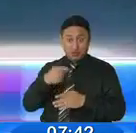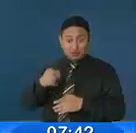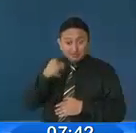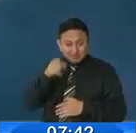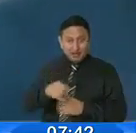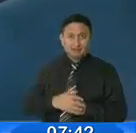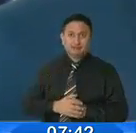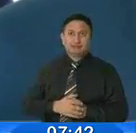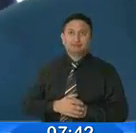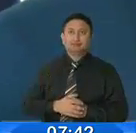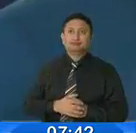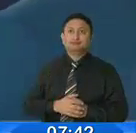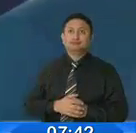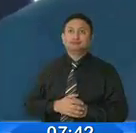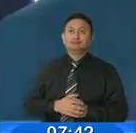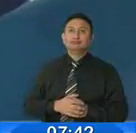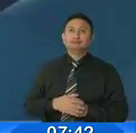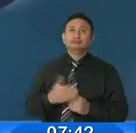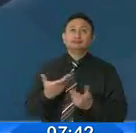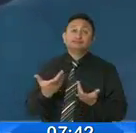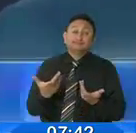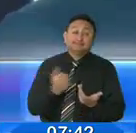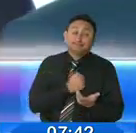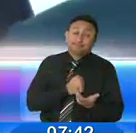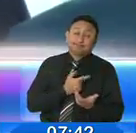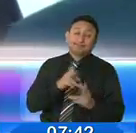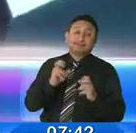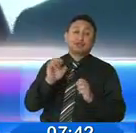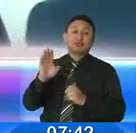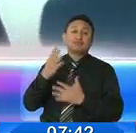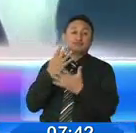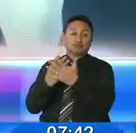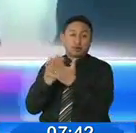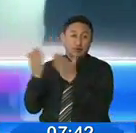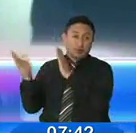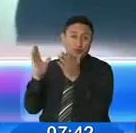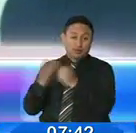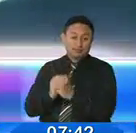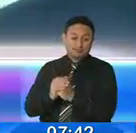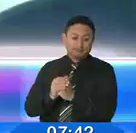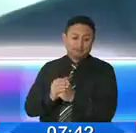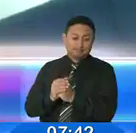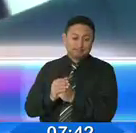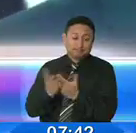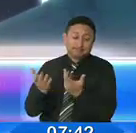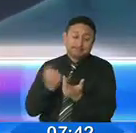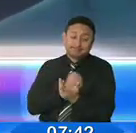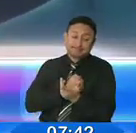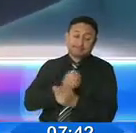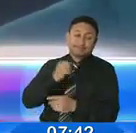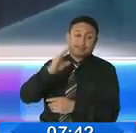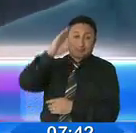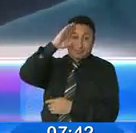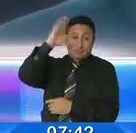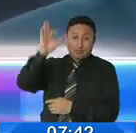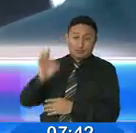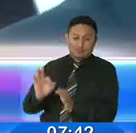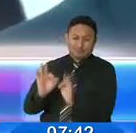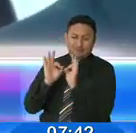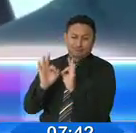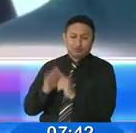Con relación a esta prisión preventiva, qué lástima que a este brillante miembro policial, que jamás